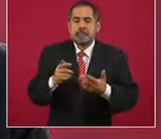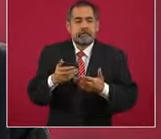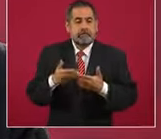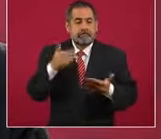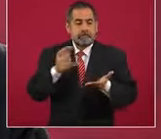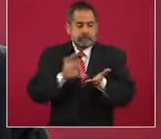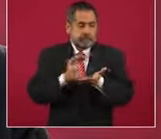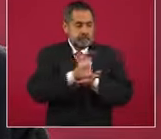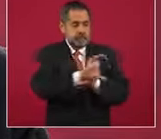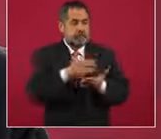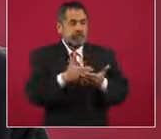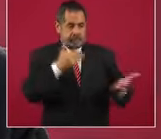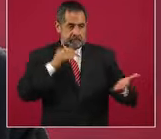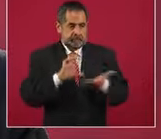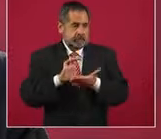anticipos, dejaban las obras tiradas